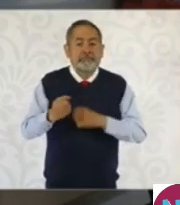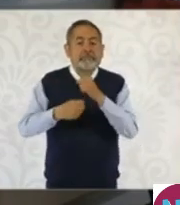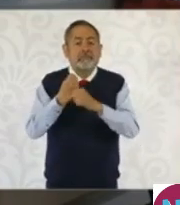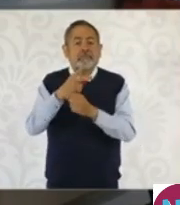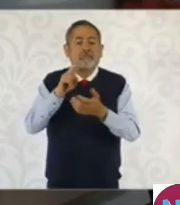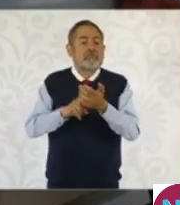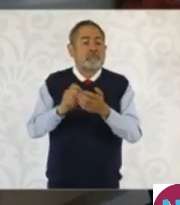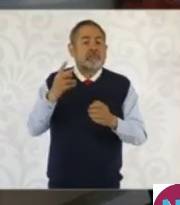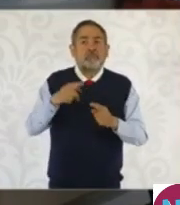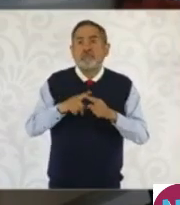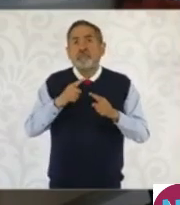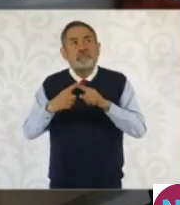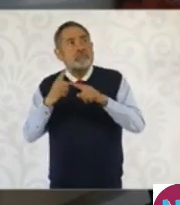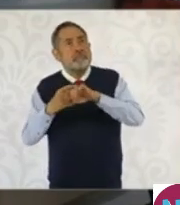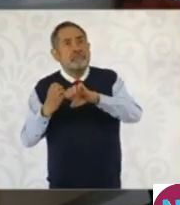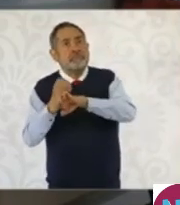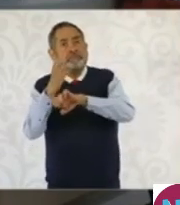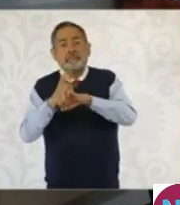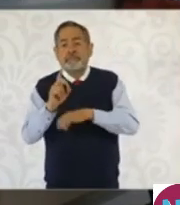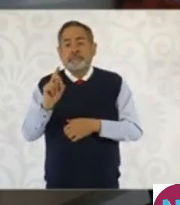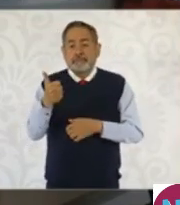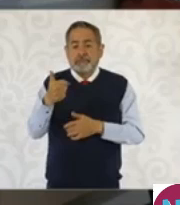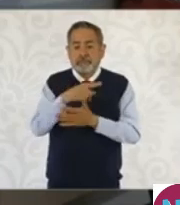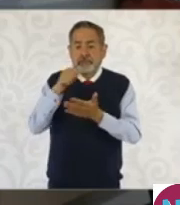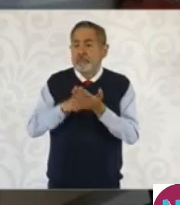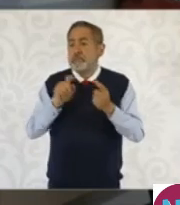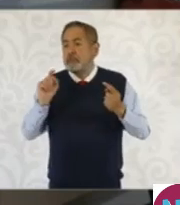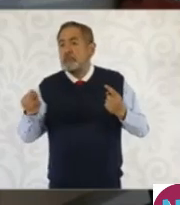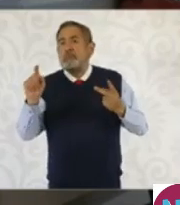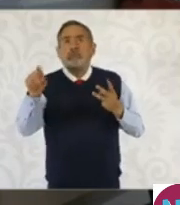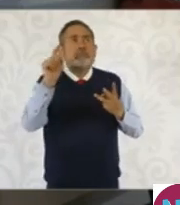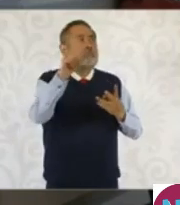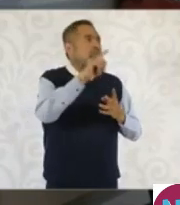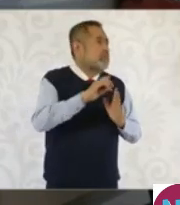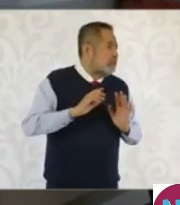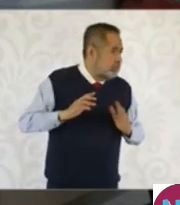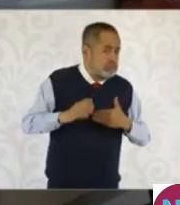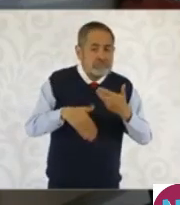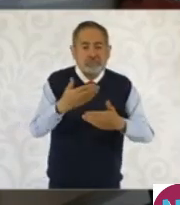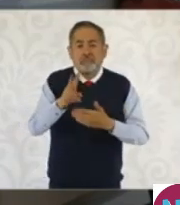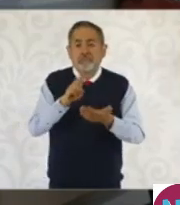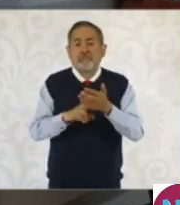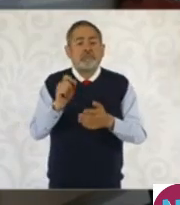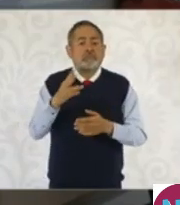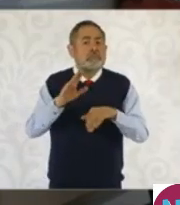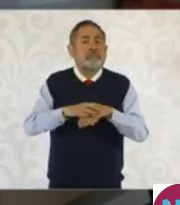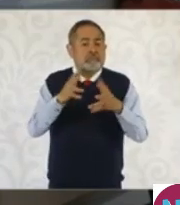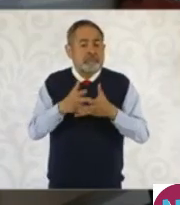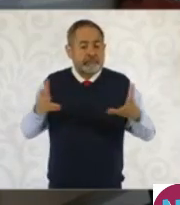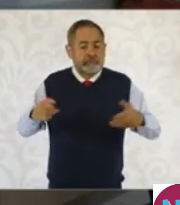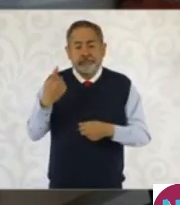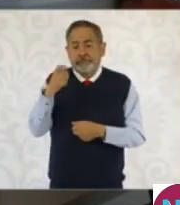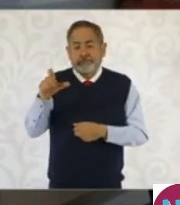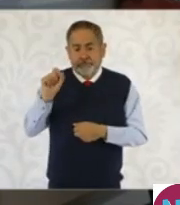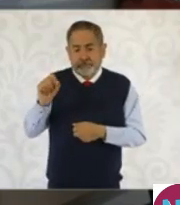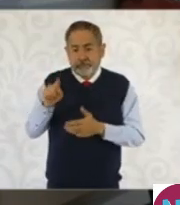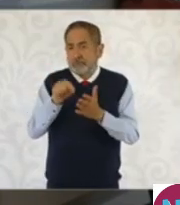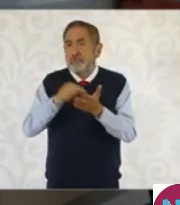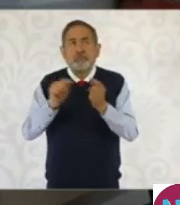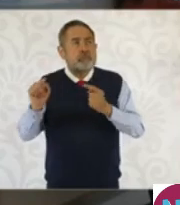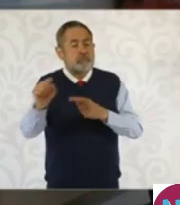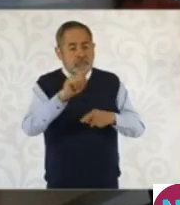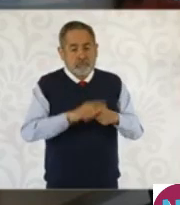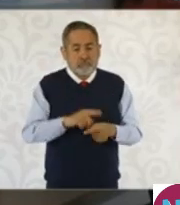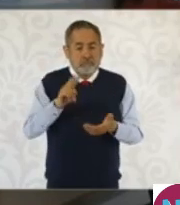estrategia funcionaba en 36 unidades de medicina familiar, en 2023 23 se incrementaron hasta 120, en